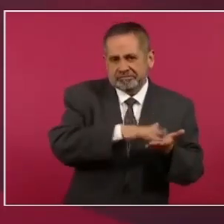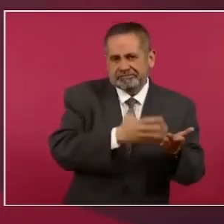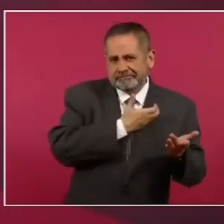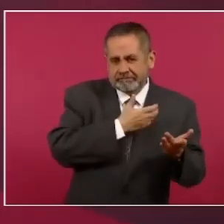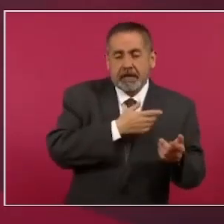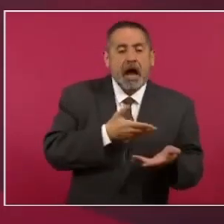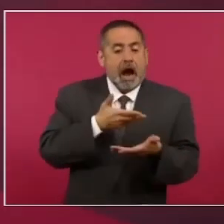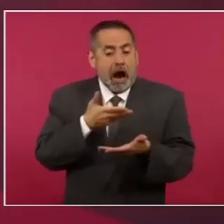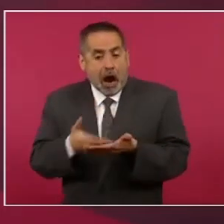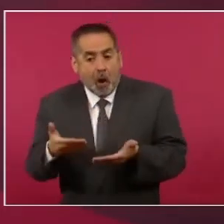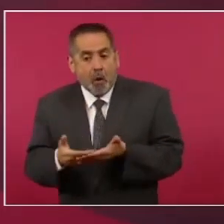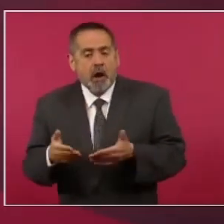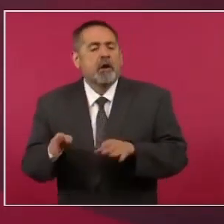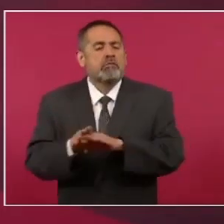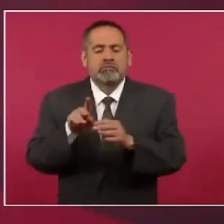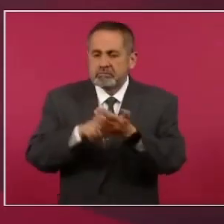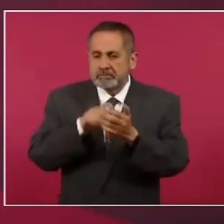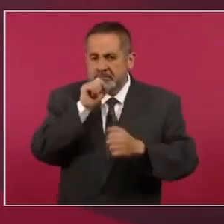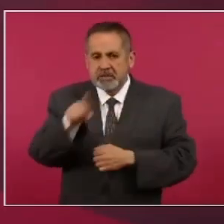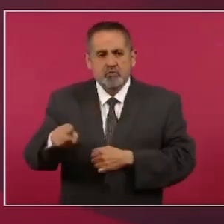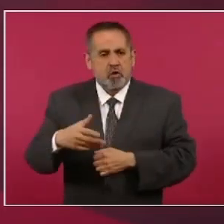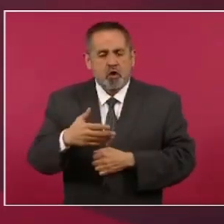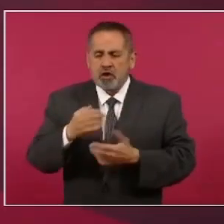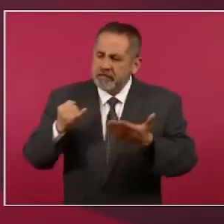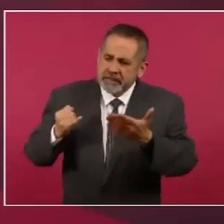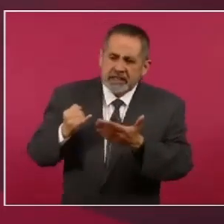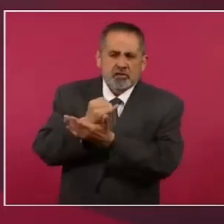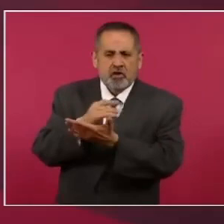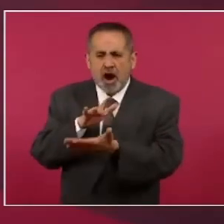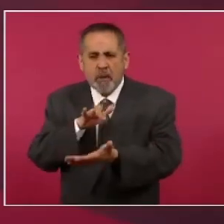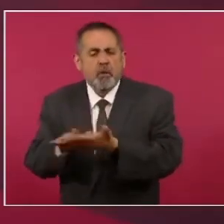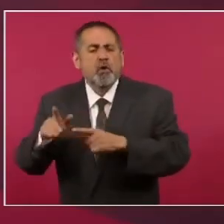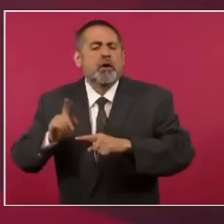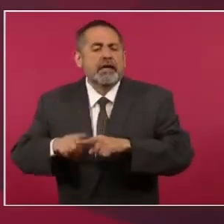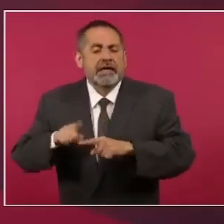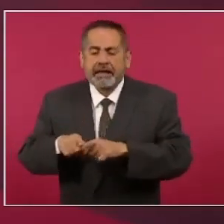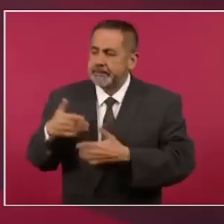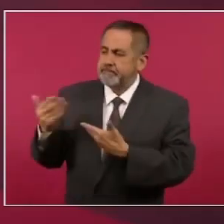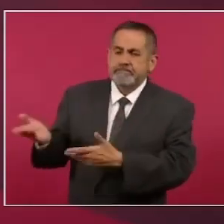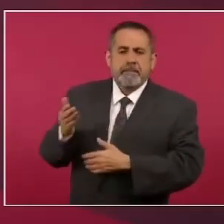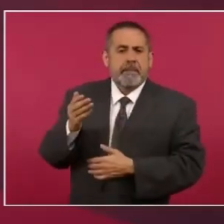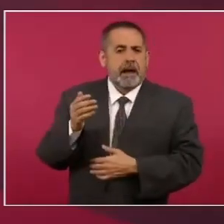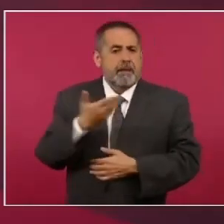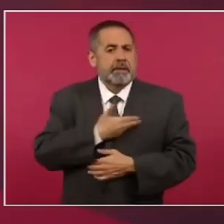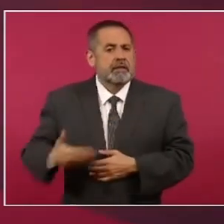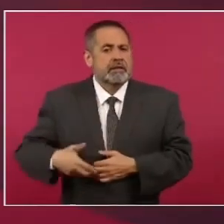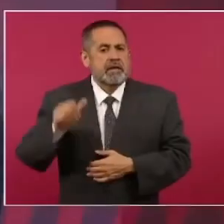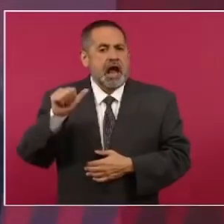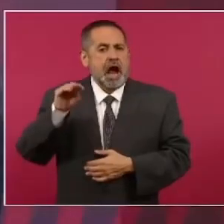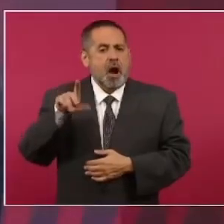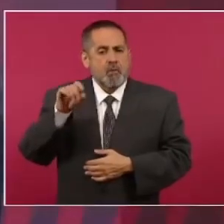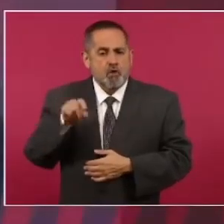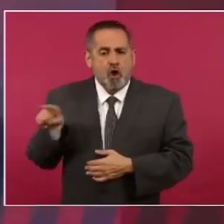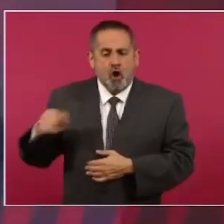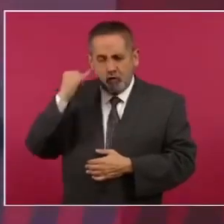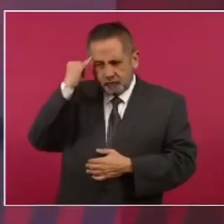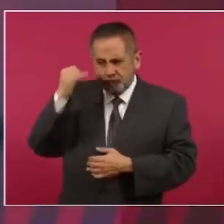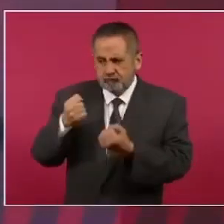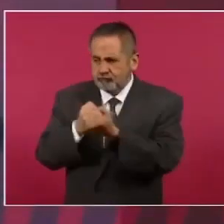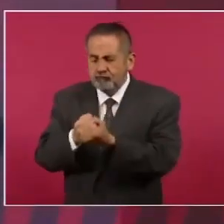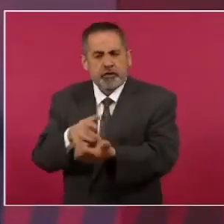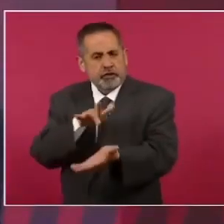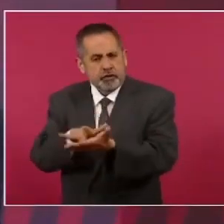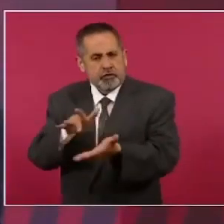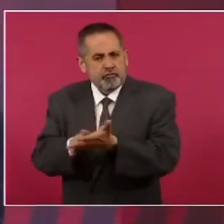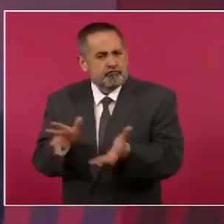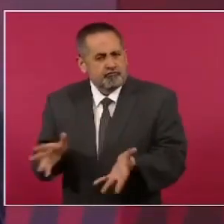cardenista, hoy son las decisiones, el apoyo y la confianza del presidente Andrés Manuel López Obrador las que mantienen al IMSS de